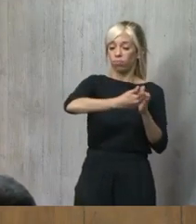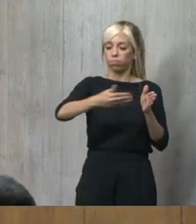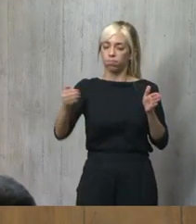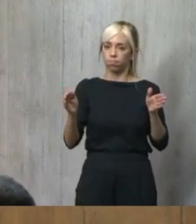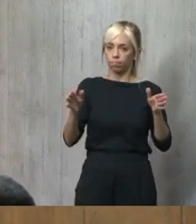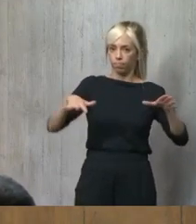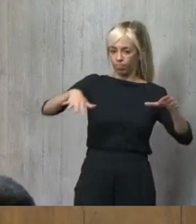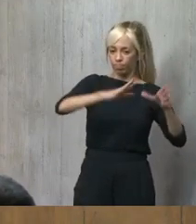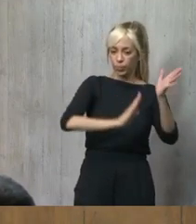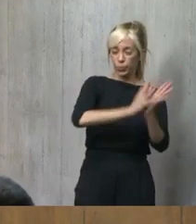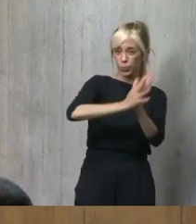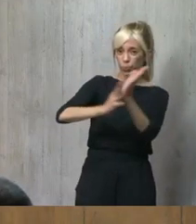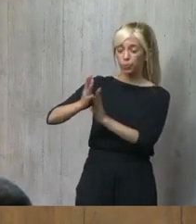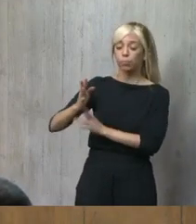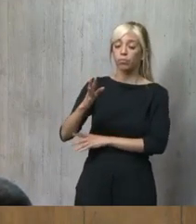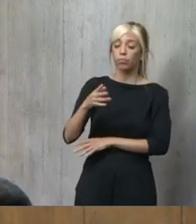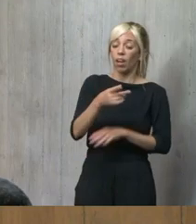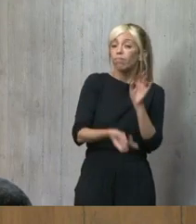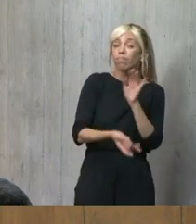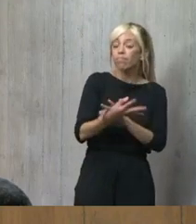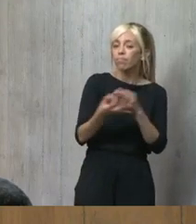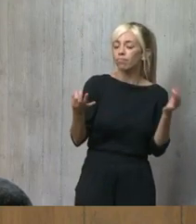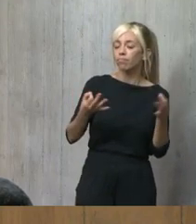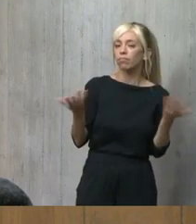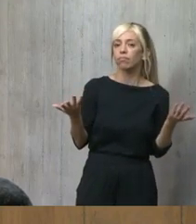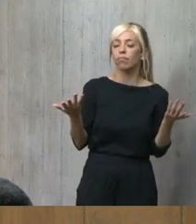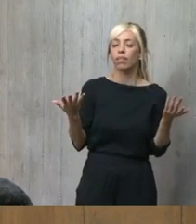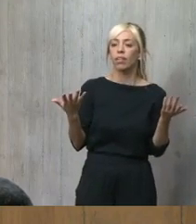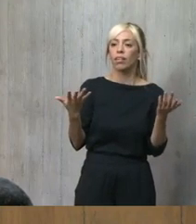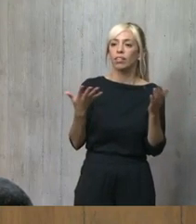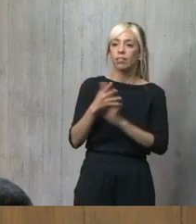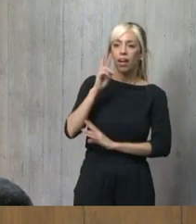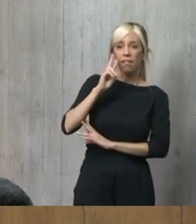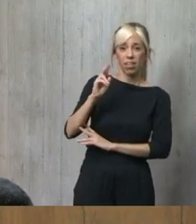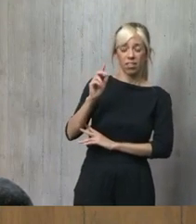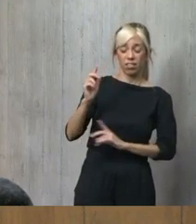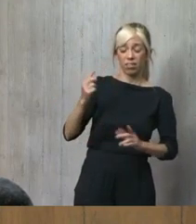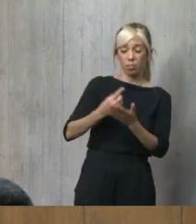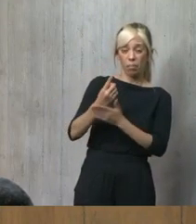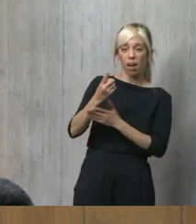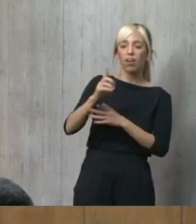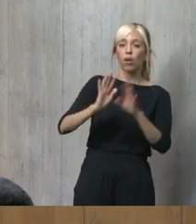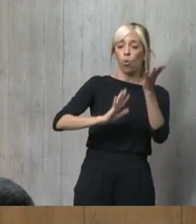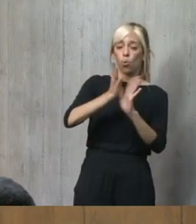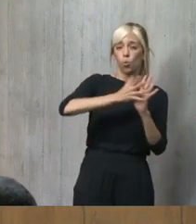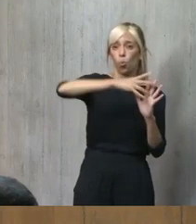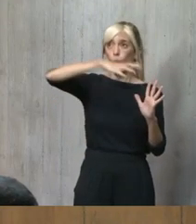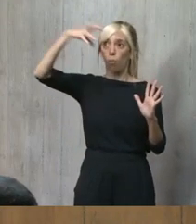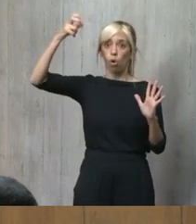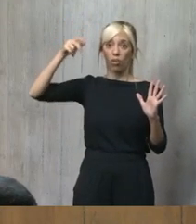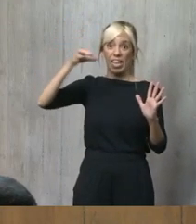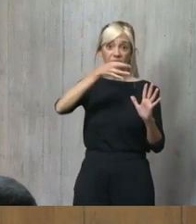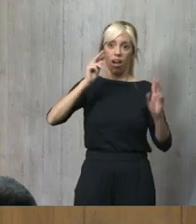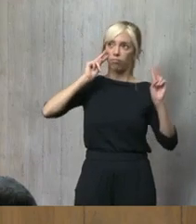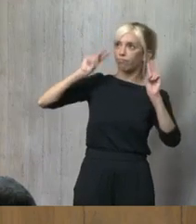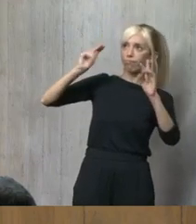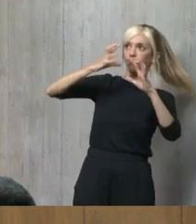convectivas, que generaron, digamos, esas mayores oleadas de humo que se veían desde toda la isla,